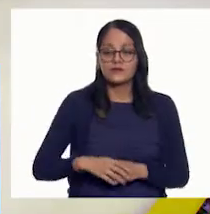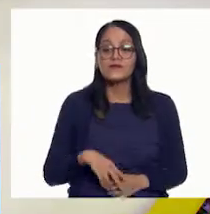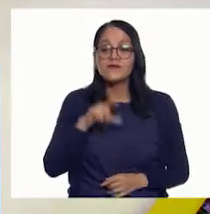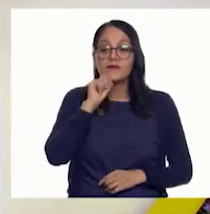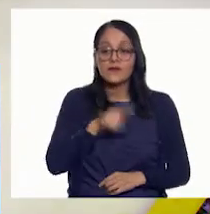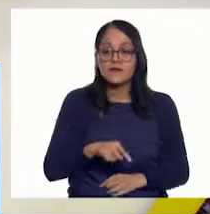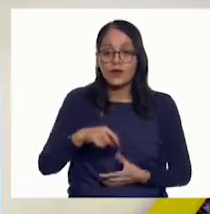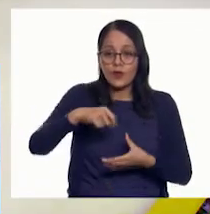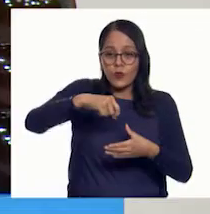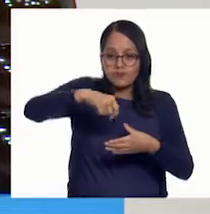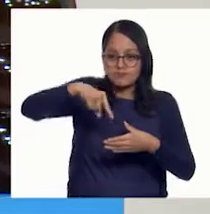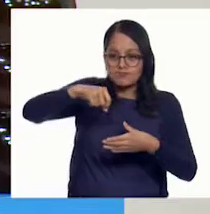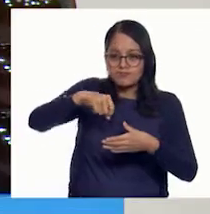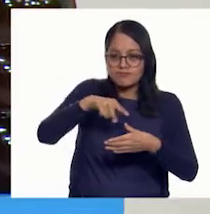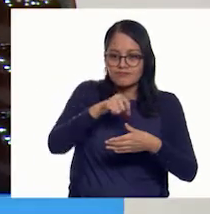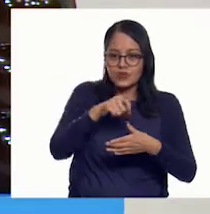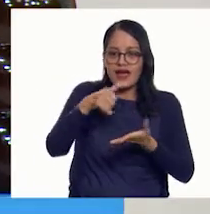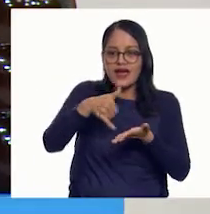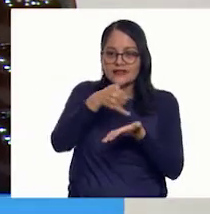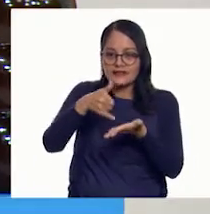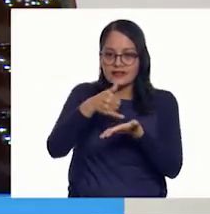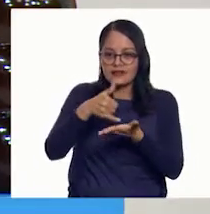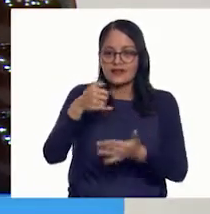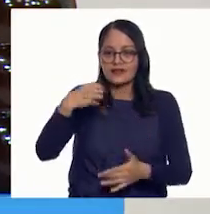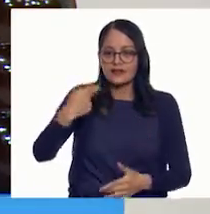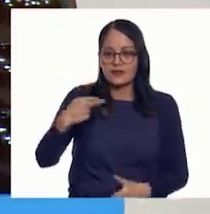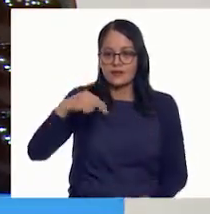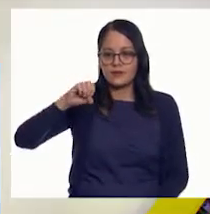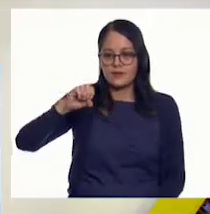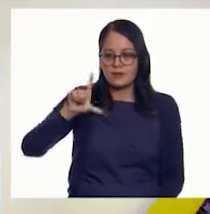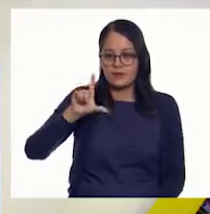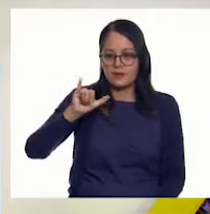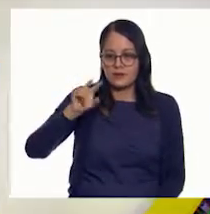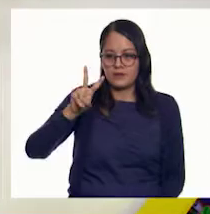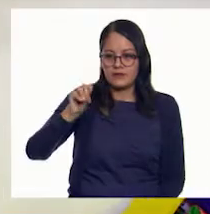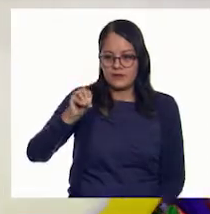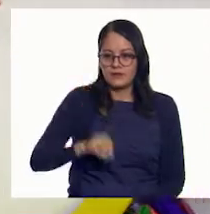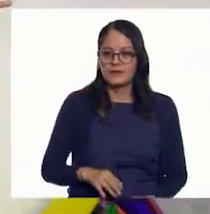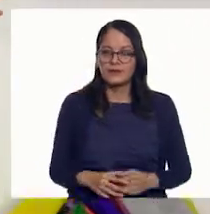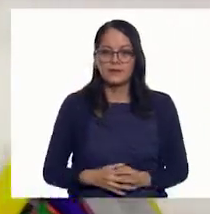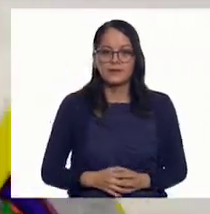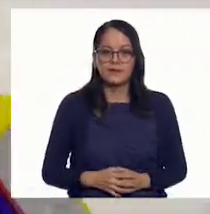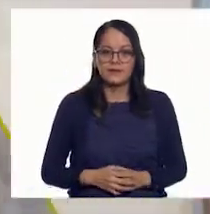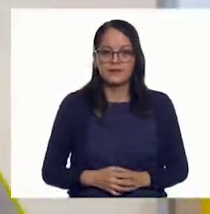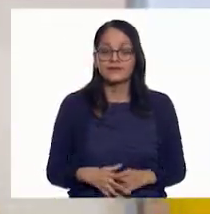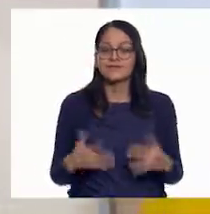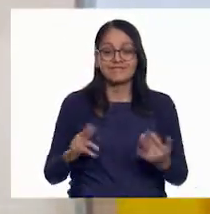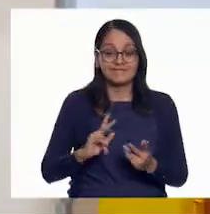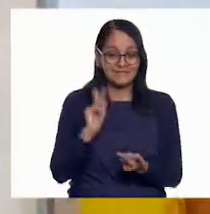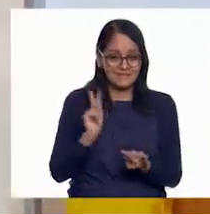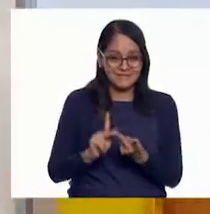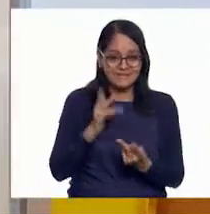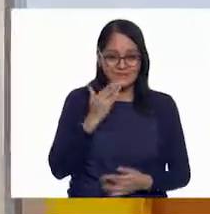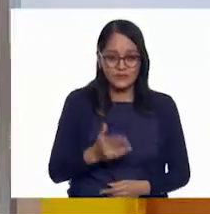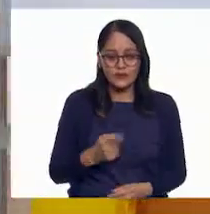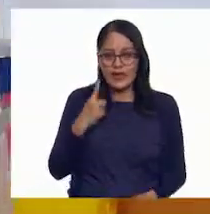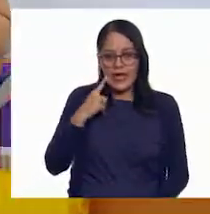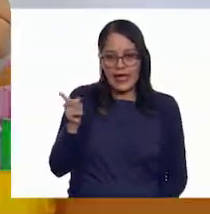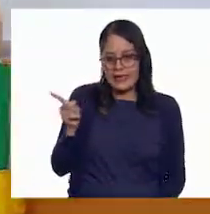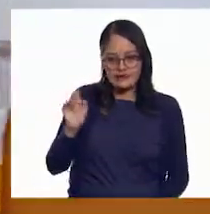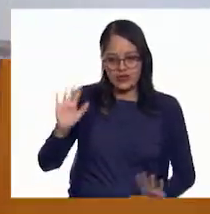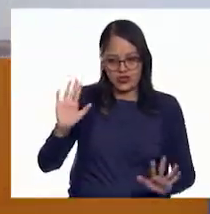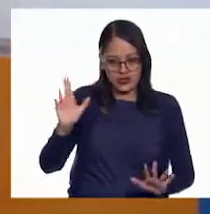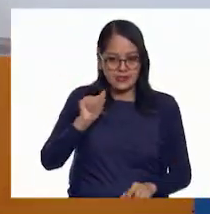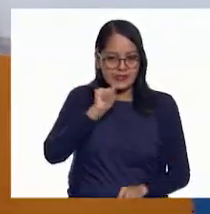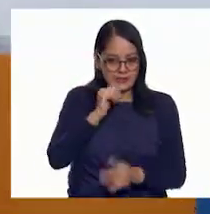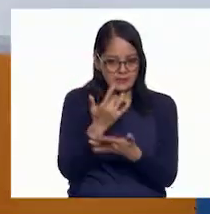también gotitas de... aceite de olivo. De aceite de olivo. Perfecto. Y bueno, este luego se los